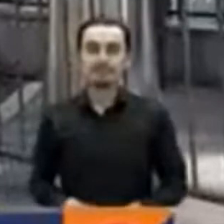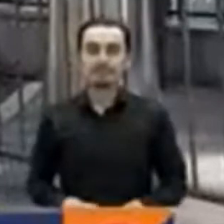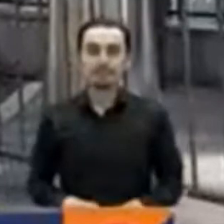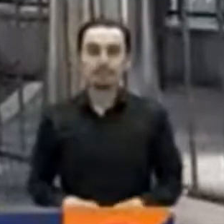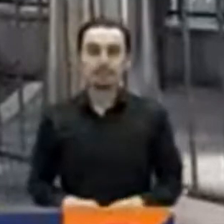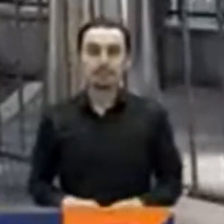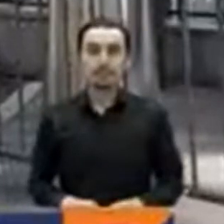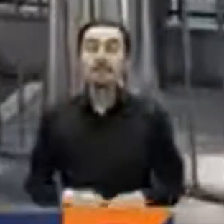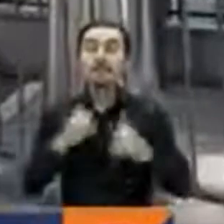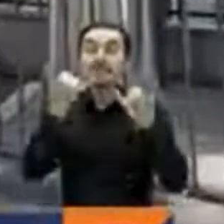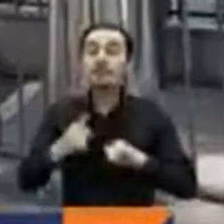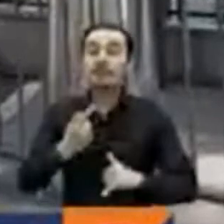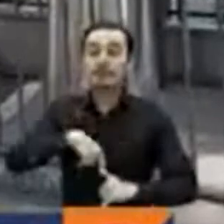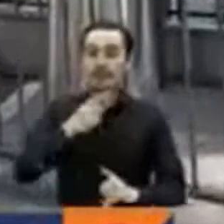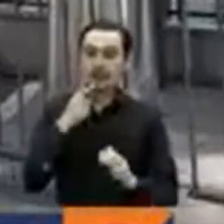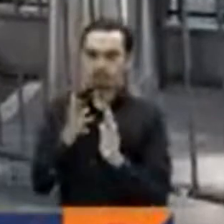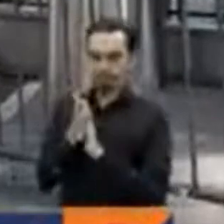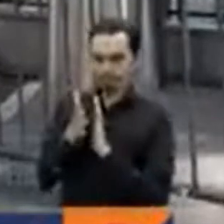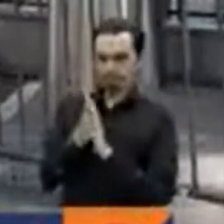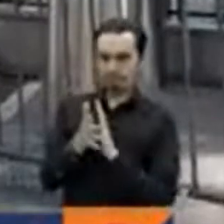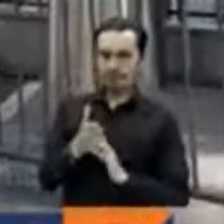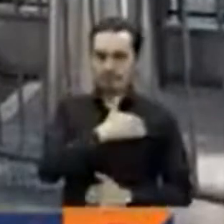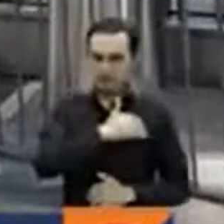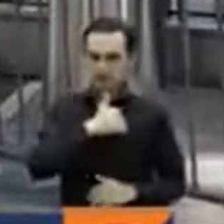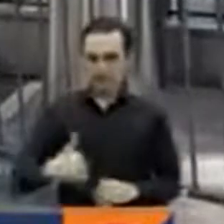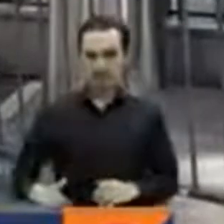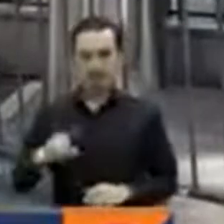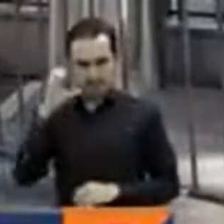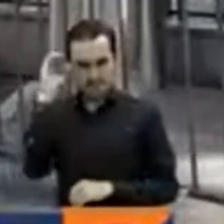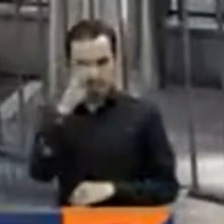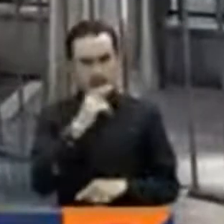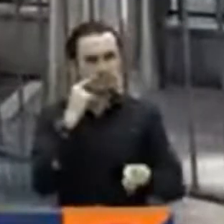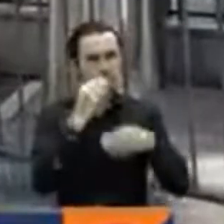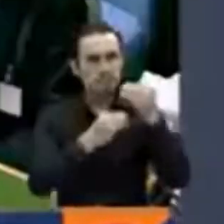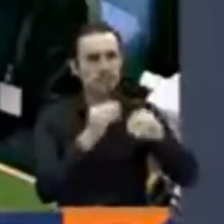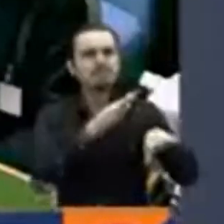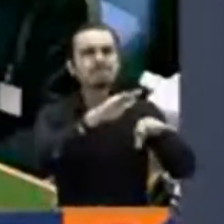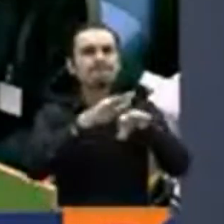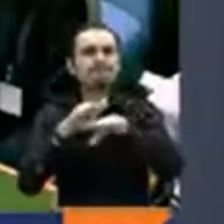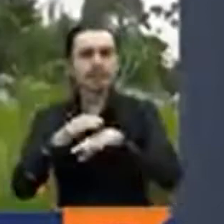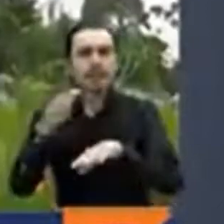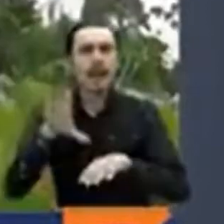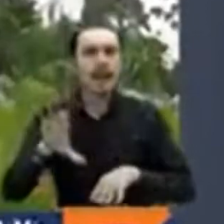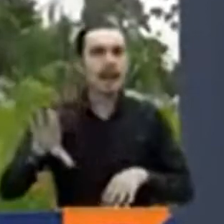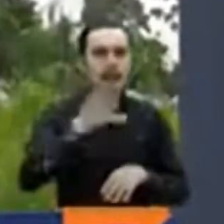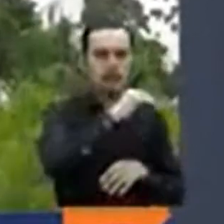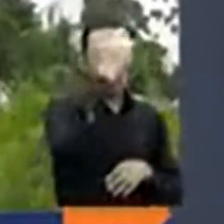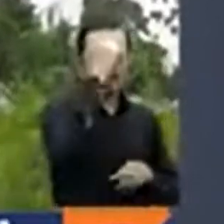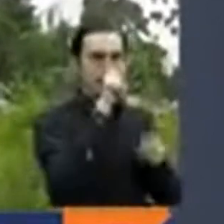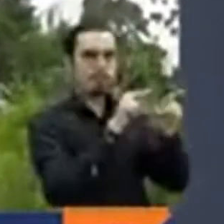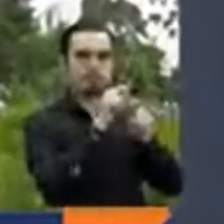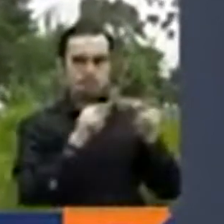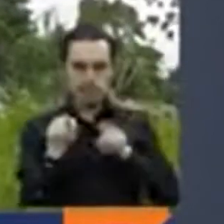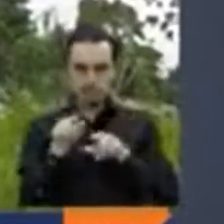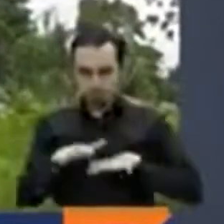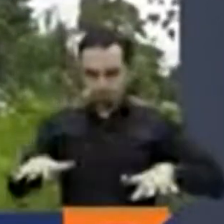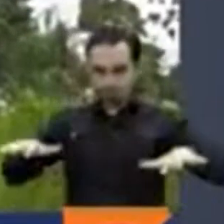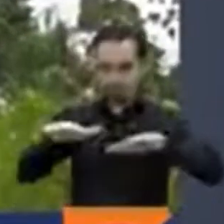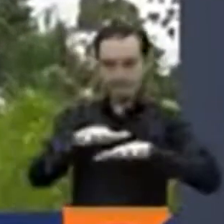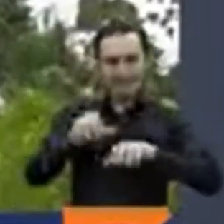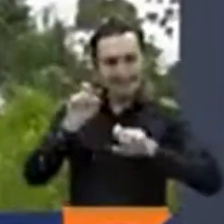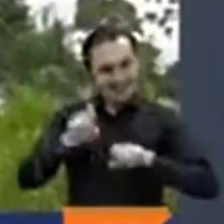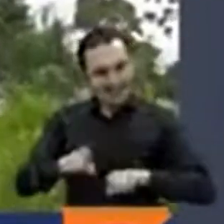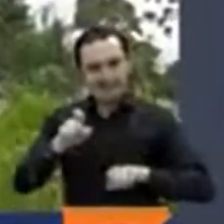Y por último hemos escuchado al presidente colombiano Gustavo Petro hacer un llamamiento a la paz en todos los niveles, entre los territorios, entre las